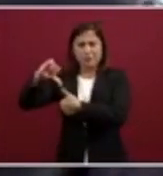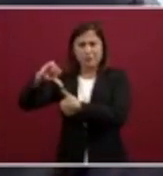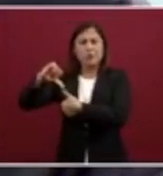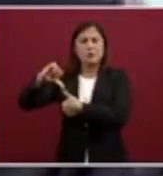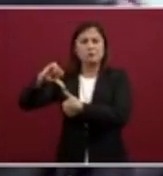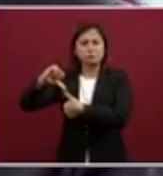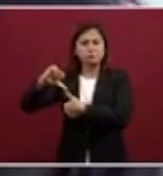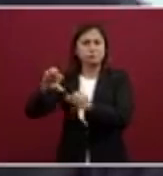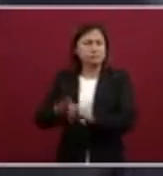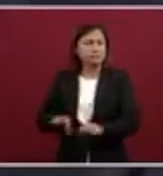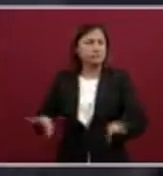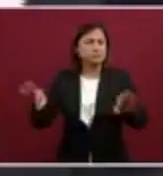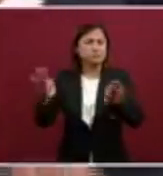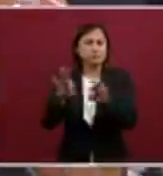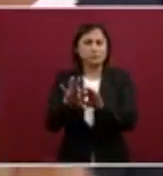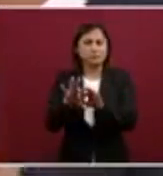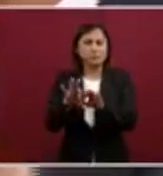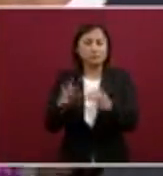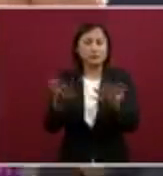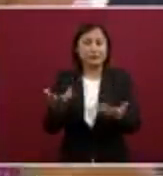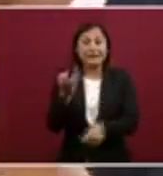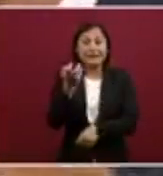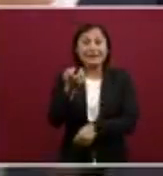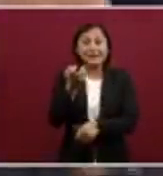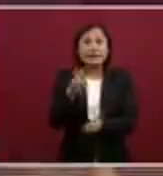Es lo que nos puede dar